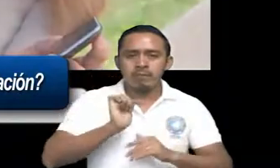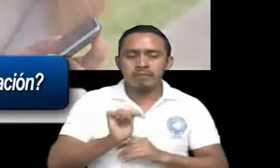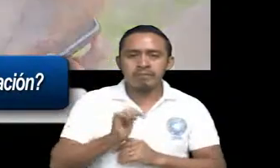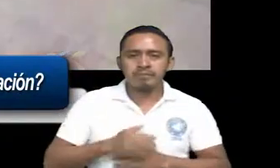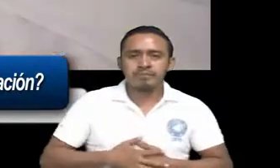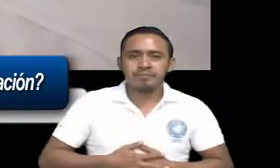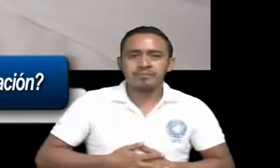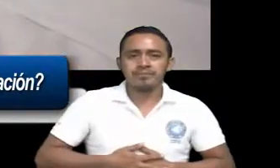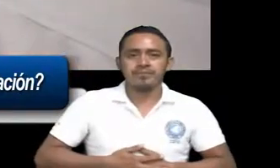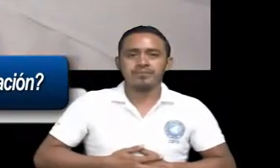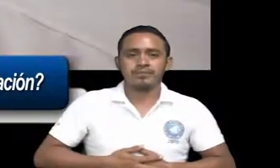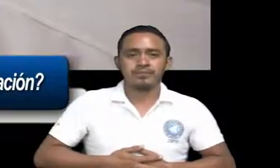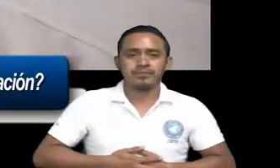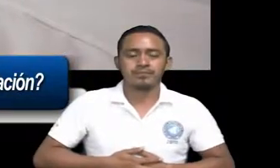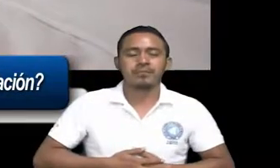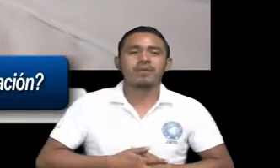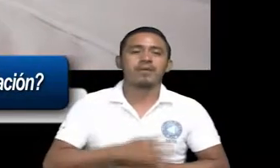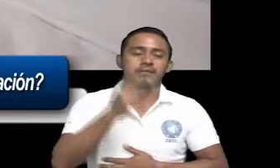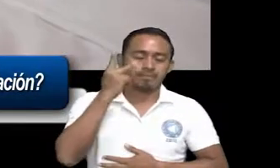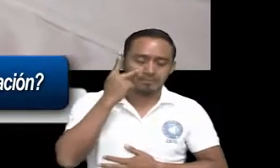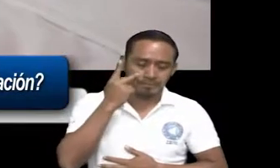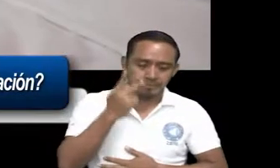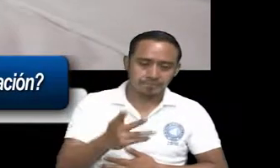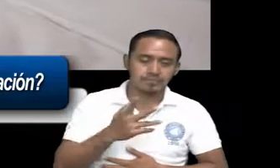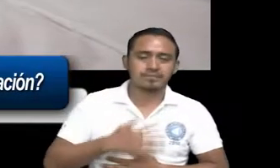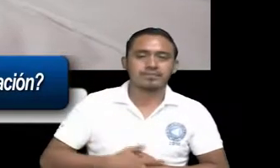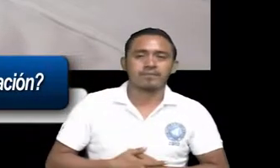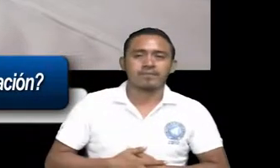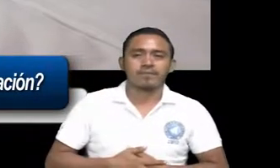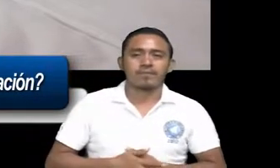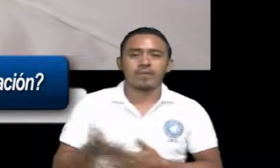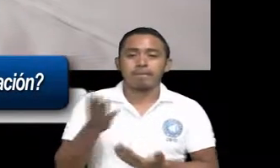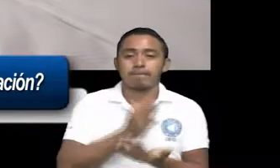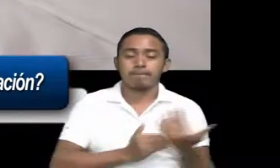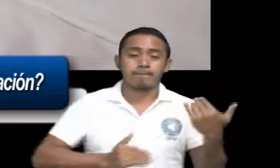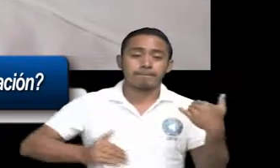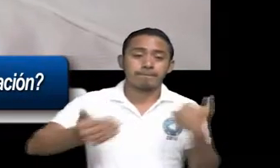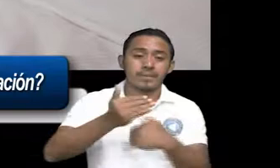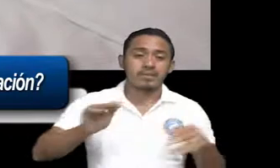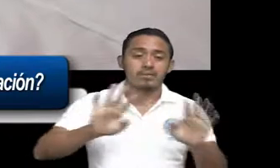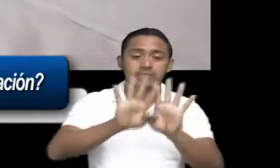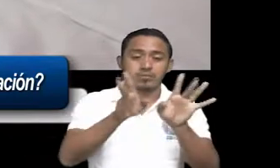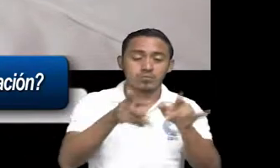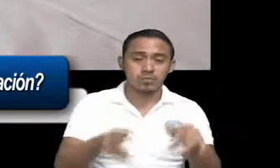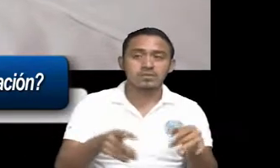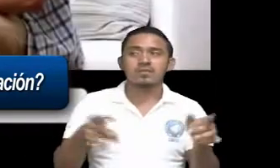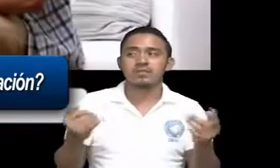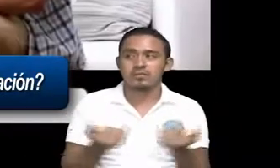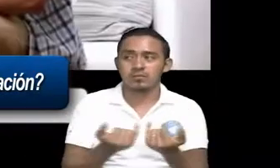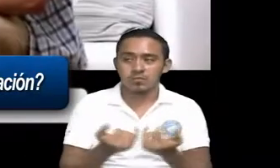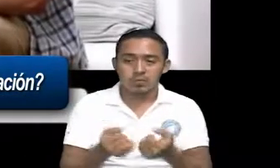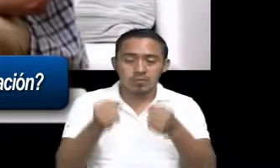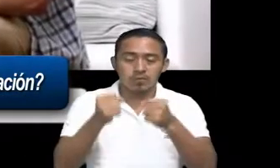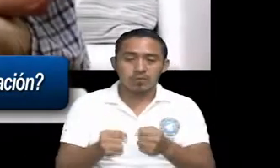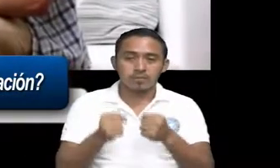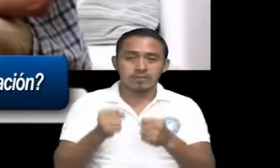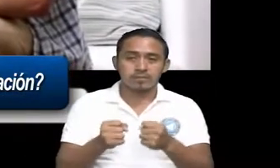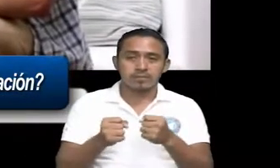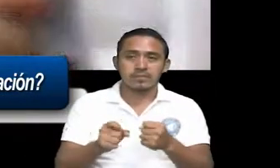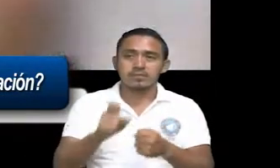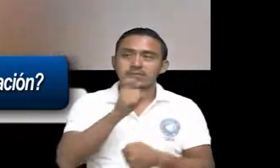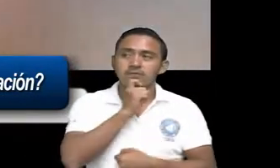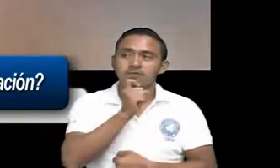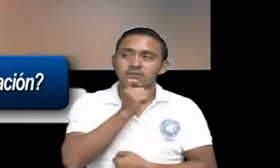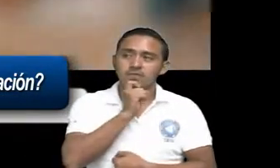comportamiento? Mira, con mayor evidencia las mujeres, pero los varones son